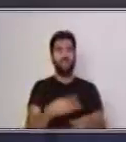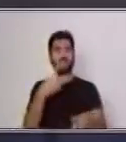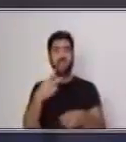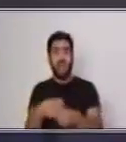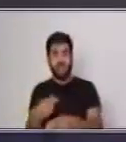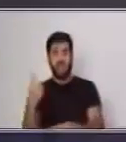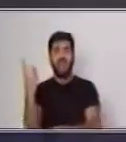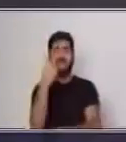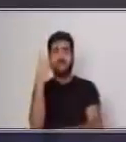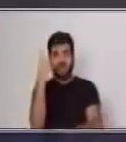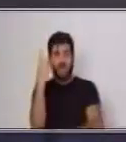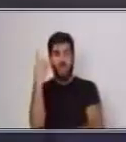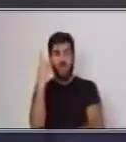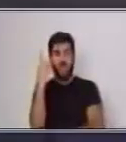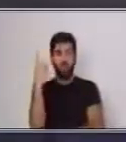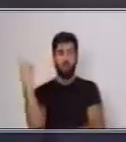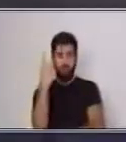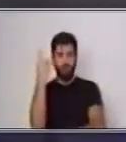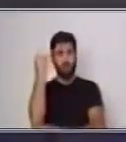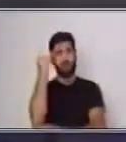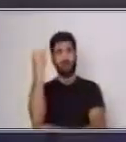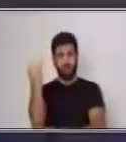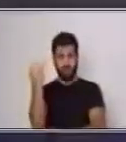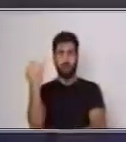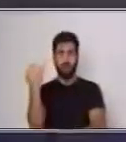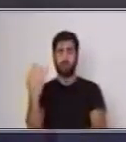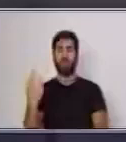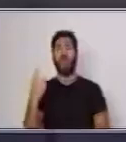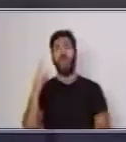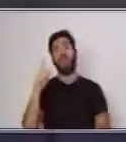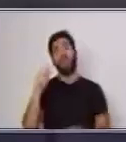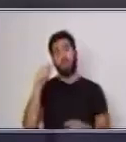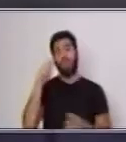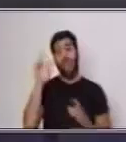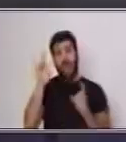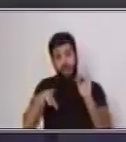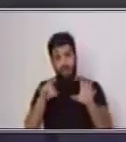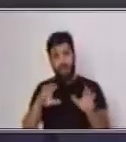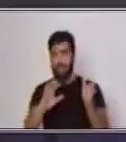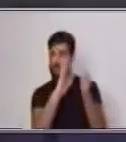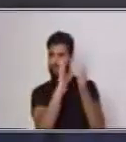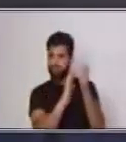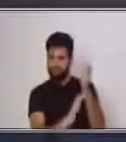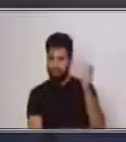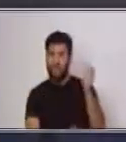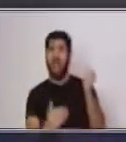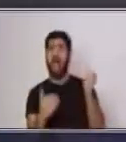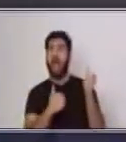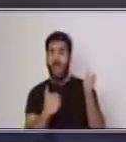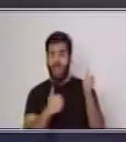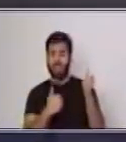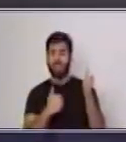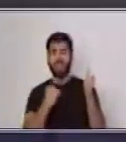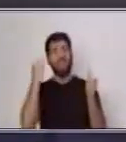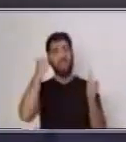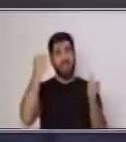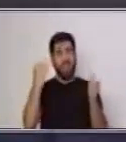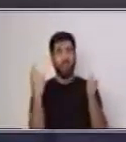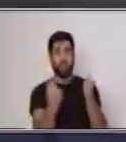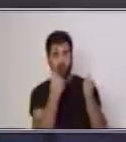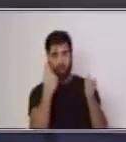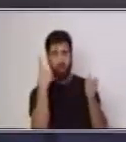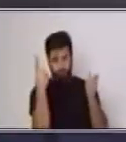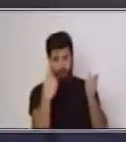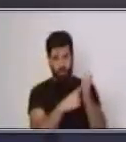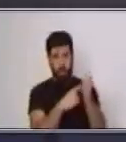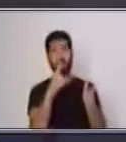una idea principal y otras ideas secundarias que van a ejemplificar o que van a terminar de explicar lo que